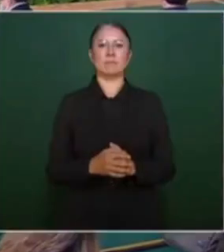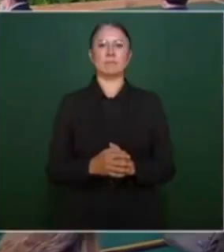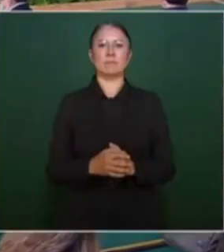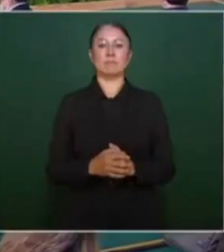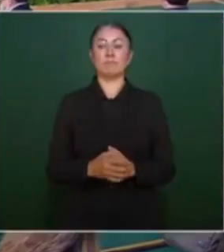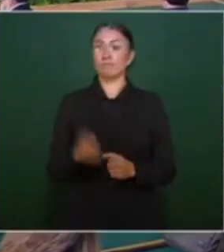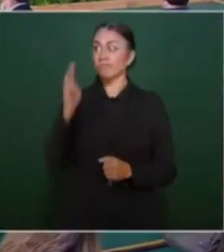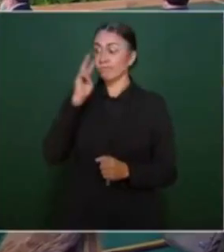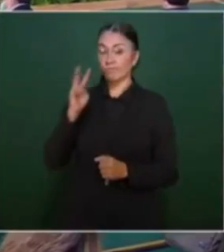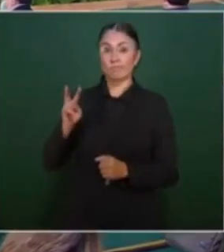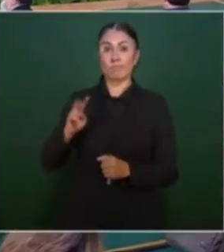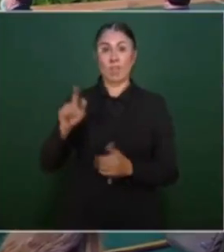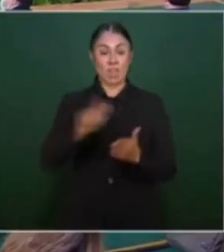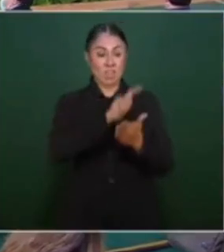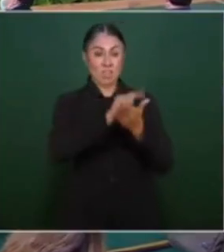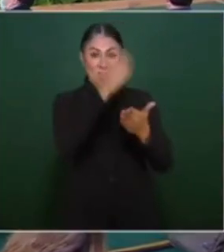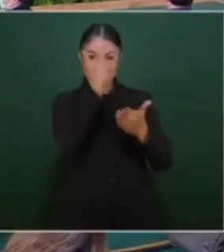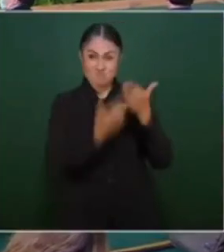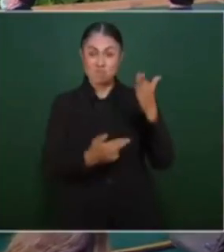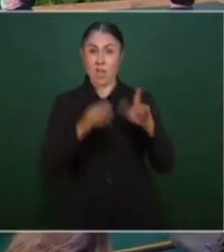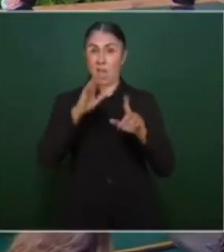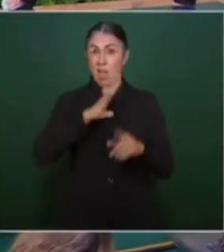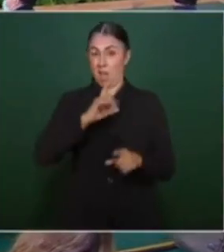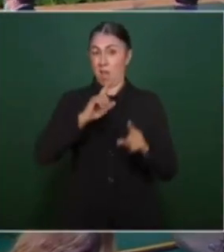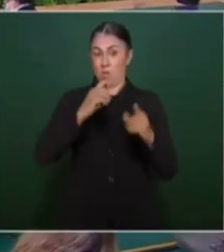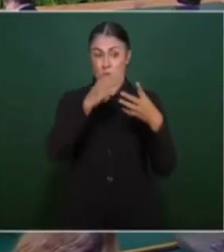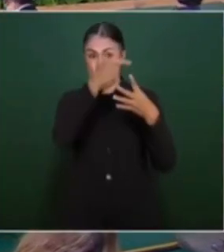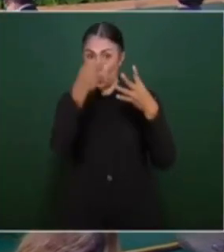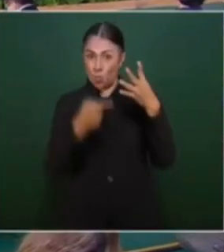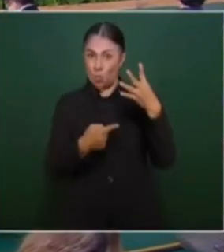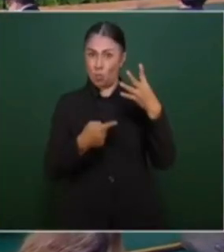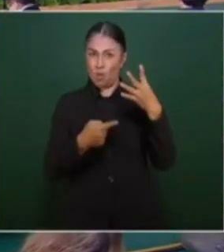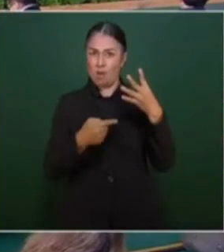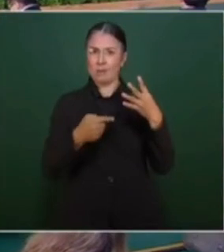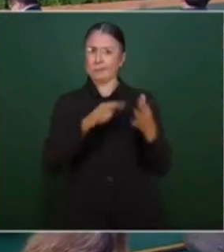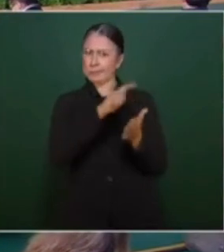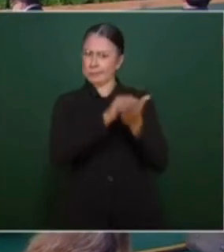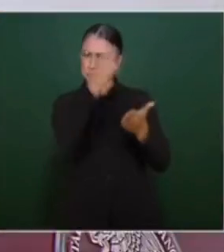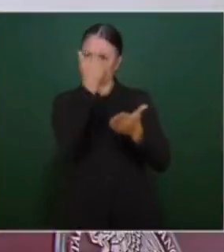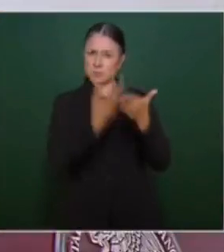estado. Hay 4 delitos que están hacia